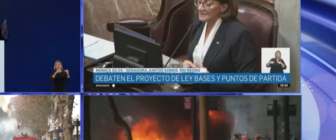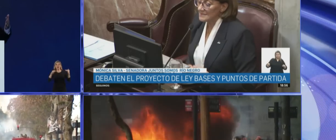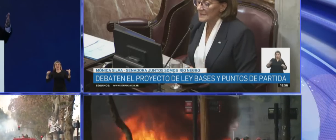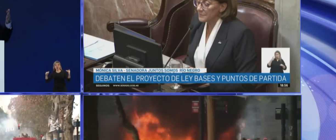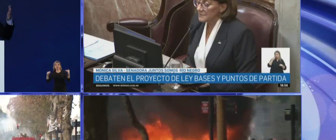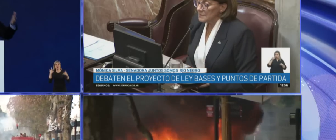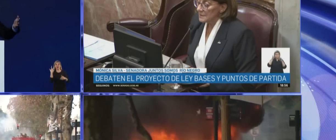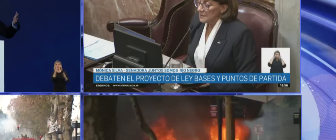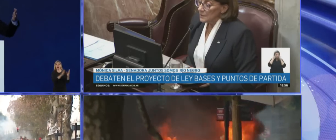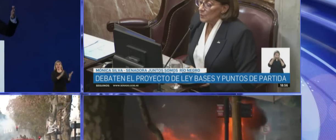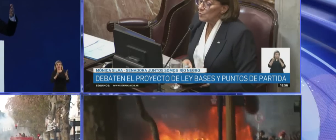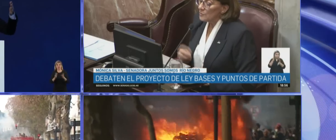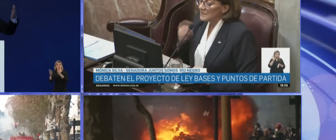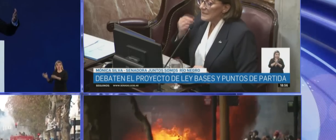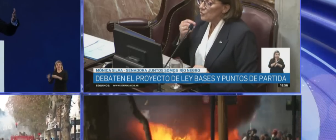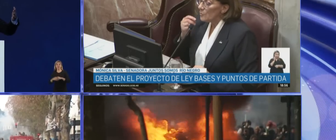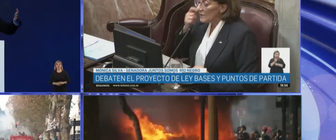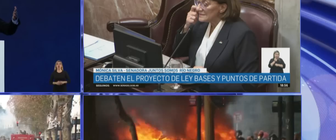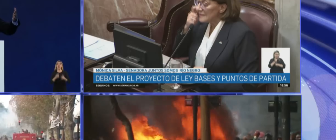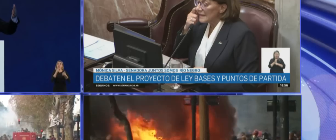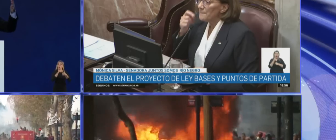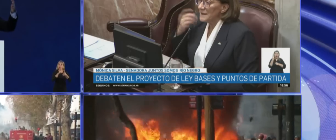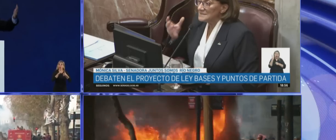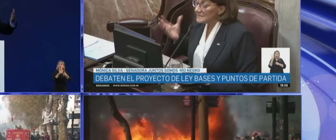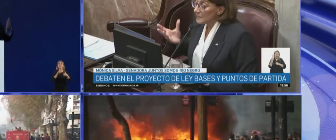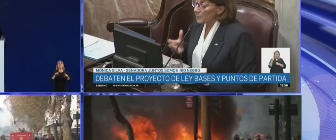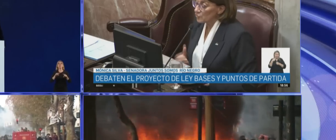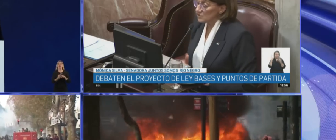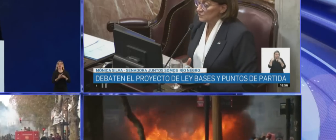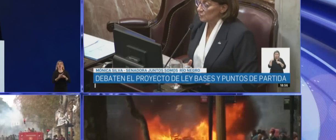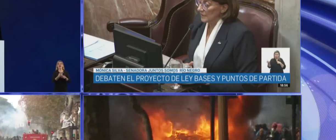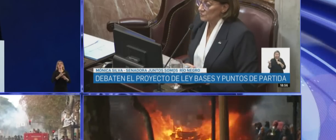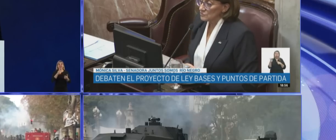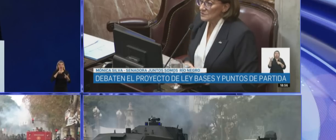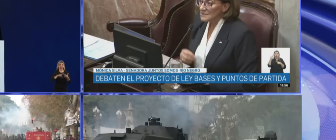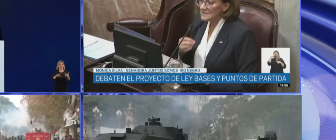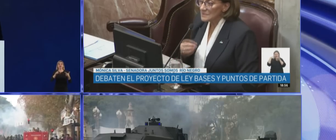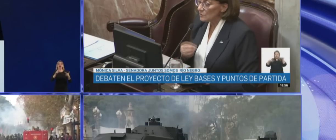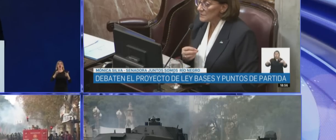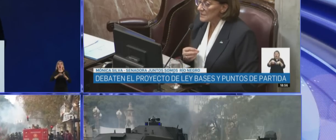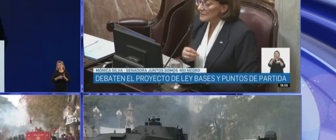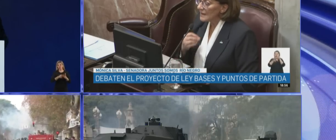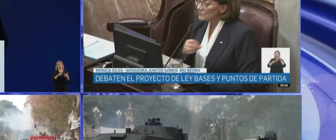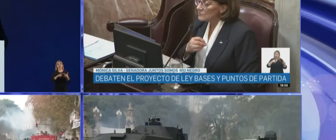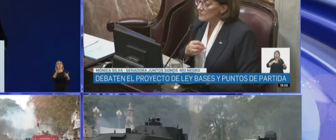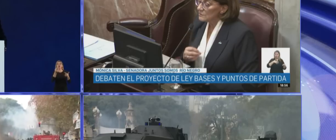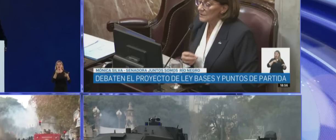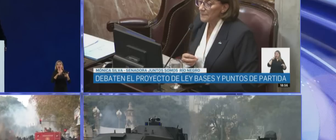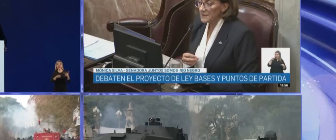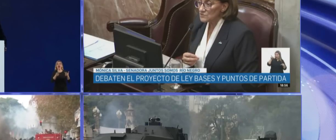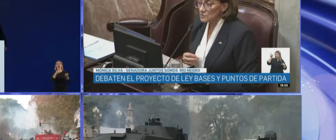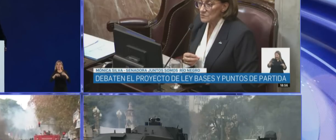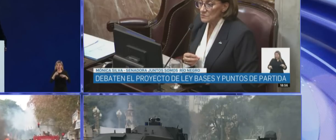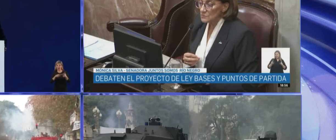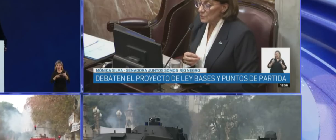partes. Tiene una política fiscal, digamos, de ajuste, tiene una política monetaria y una política